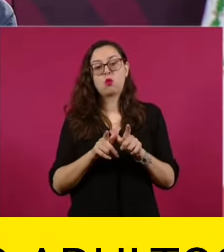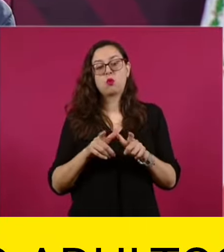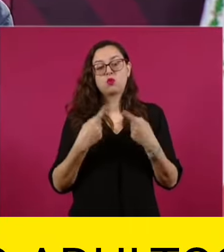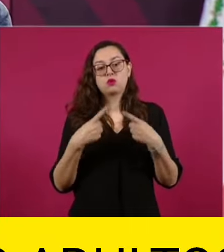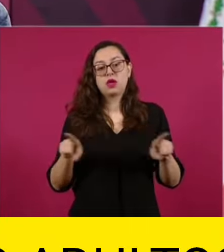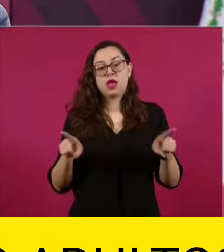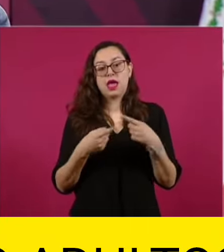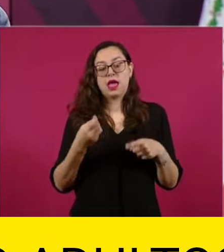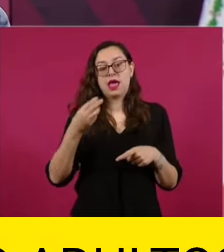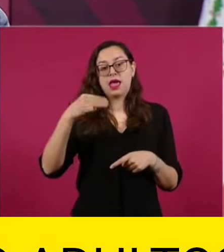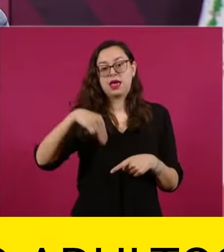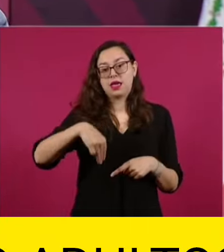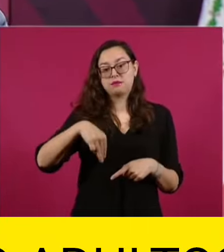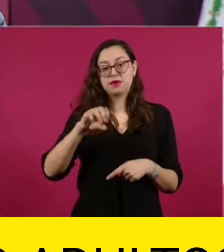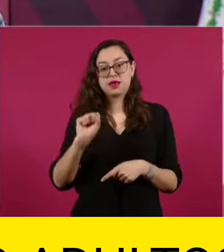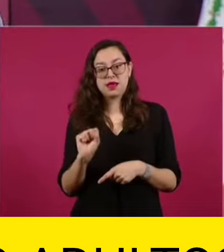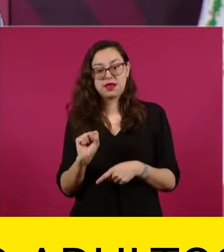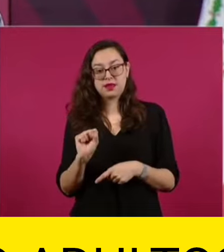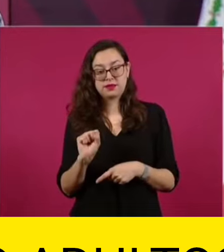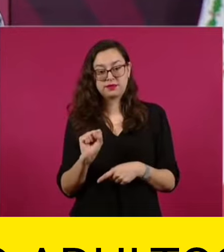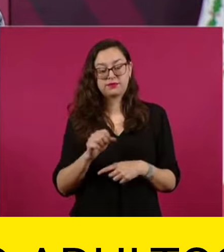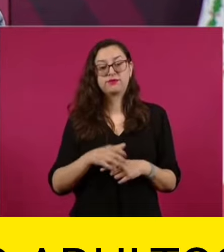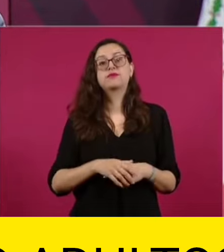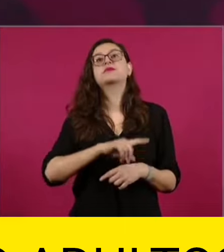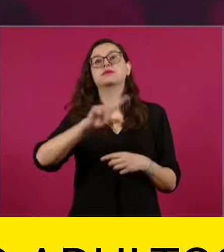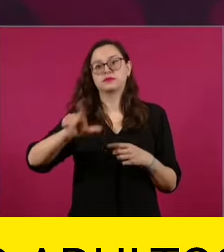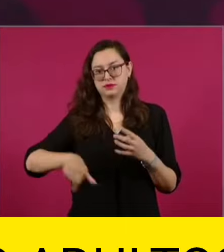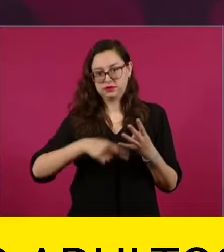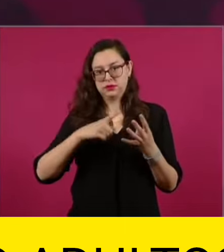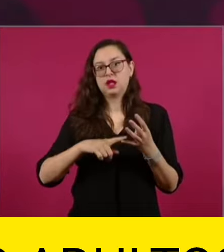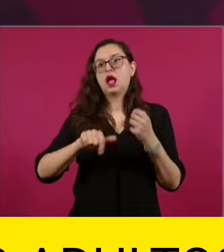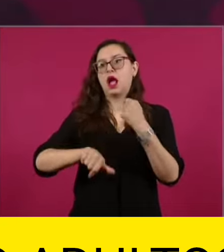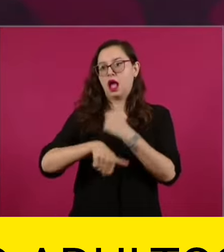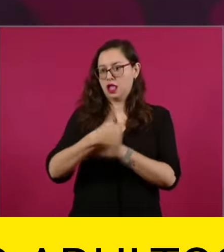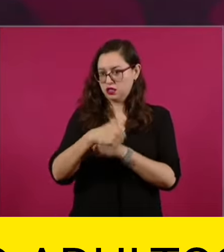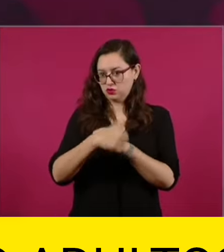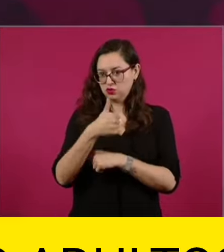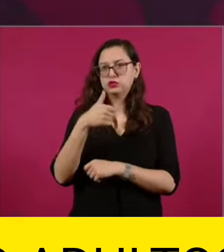y el grito, y luego